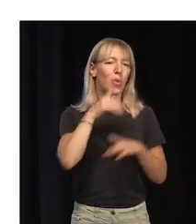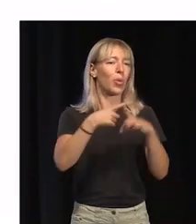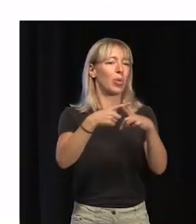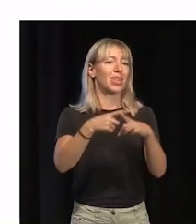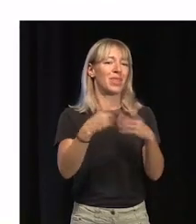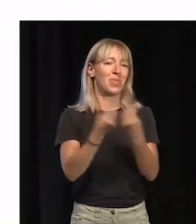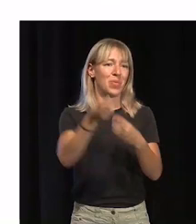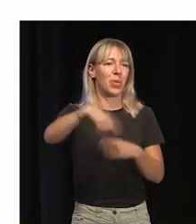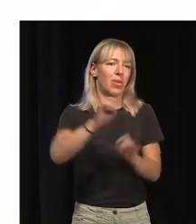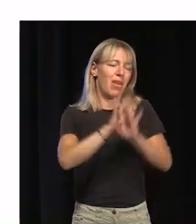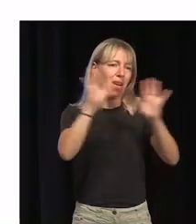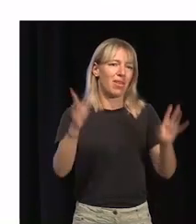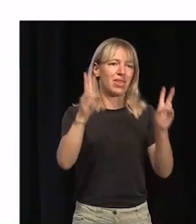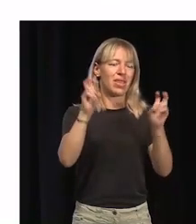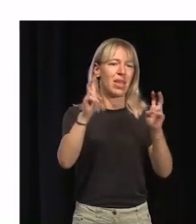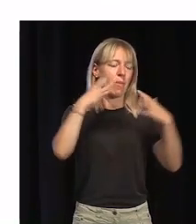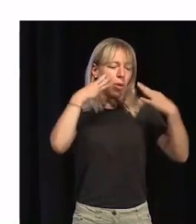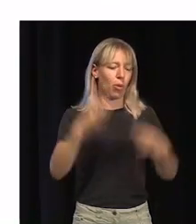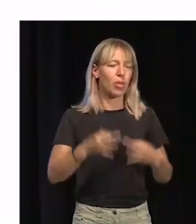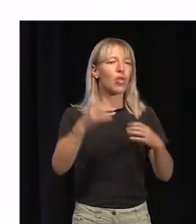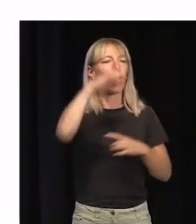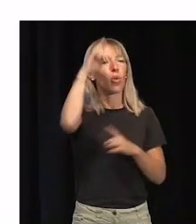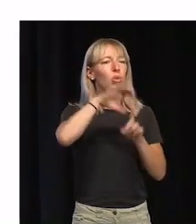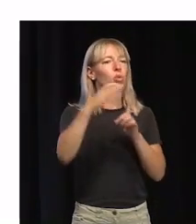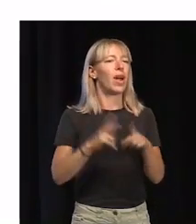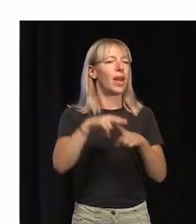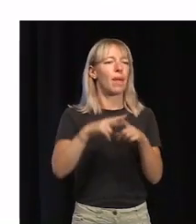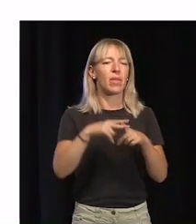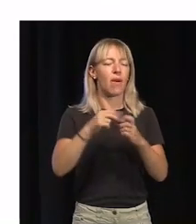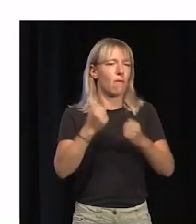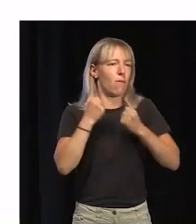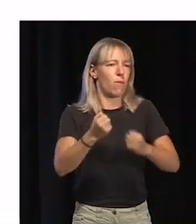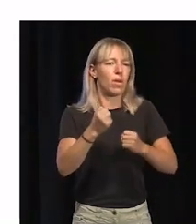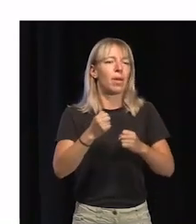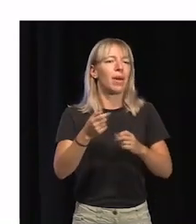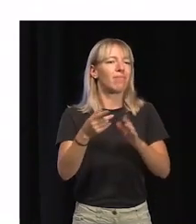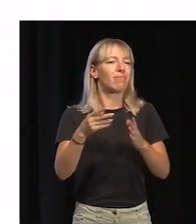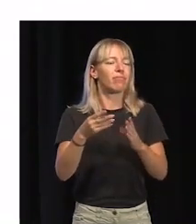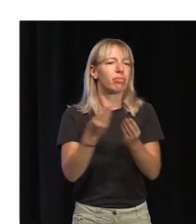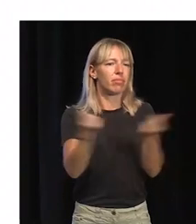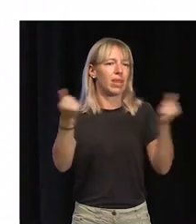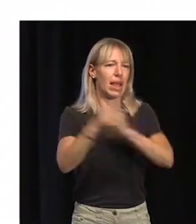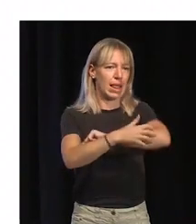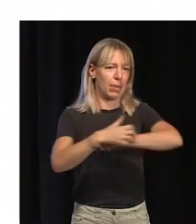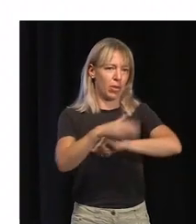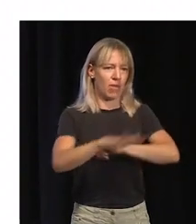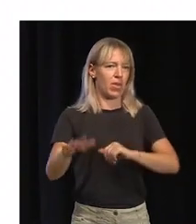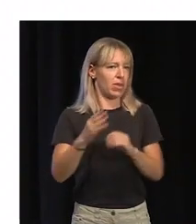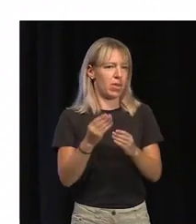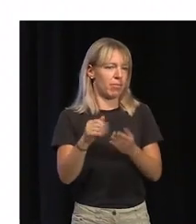con vosotros, por supuesto, la convicción de que la cultura es la herramienta más potente para eliminar la pobreza infantil y para